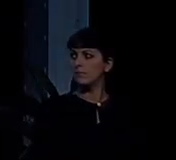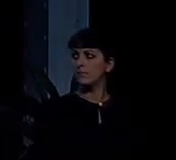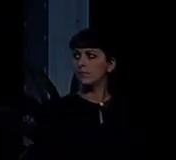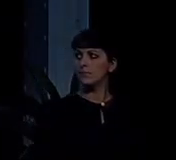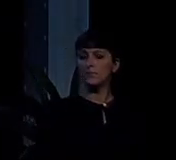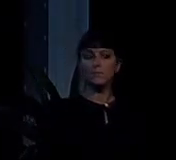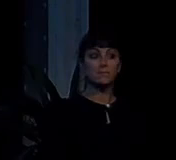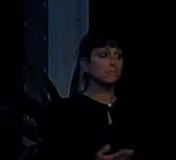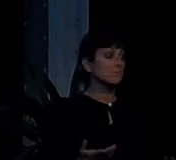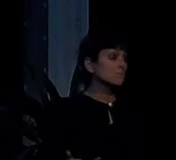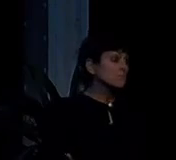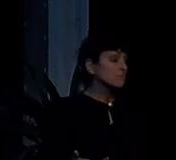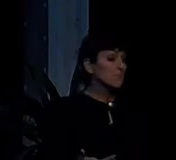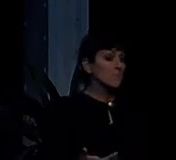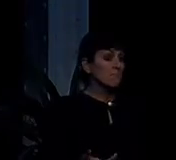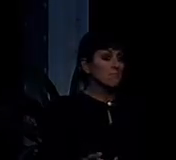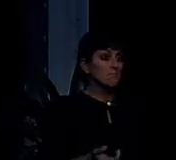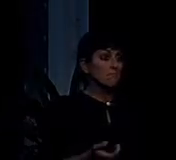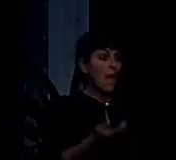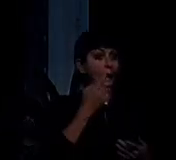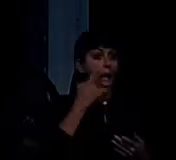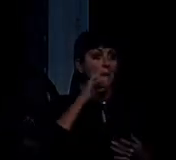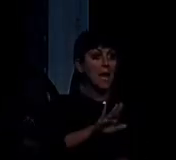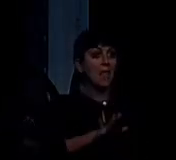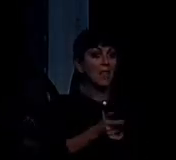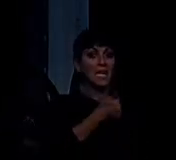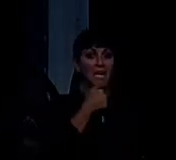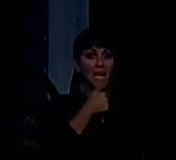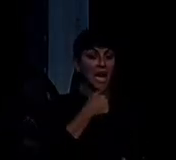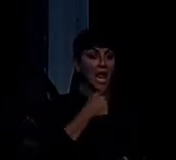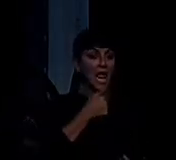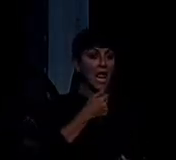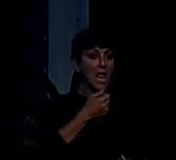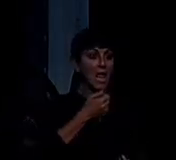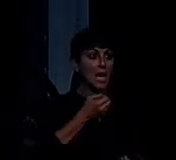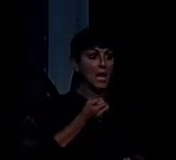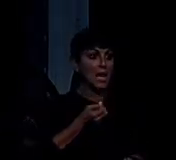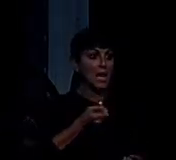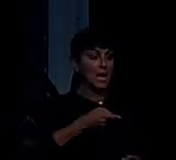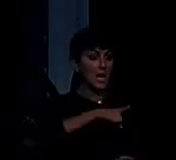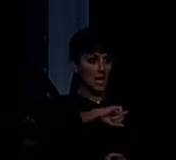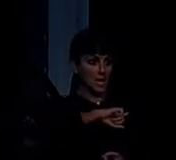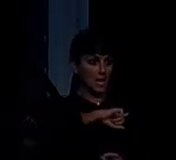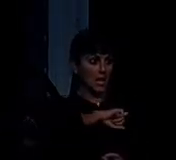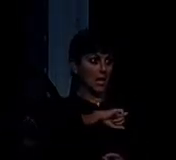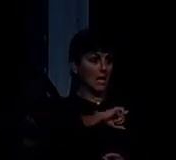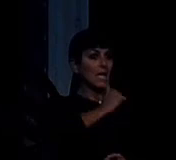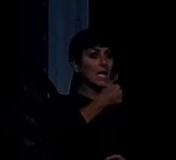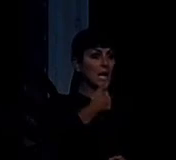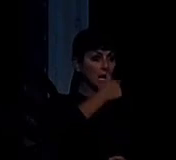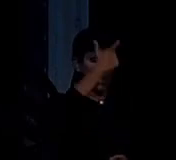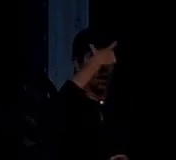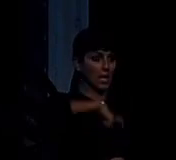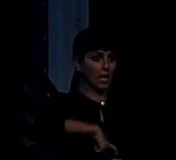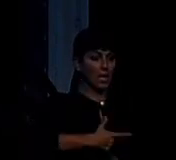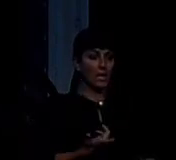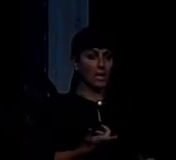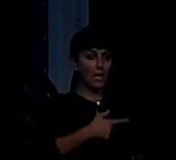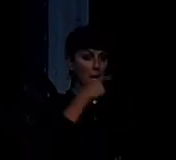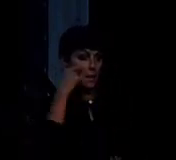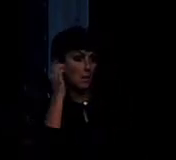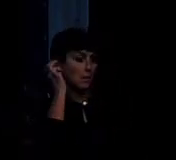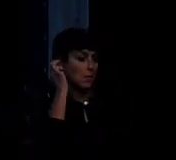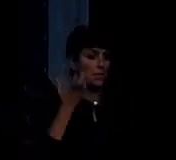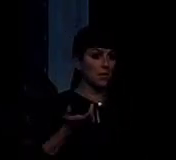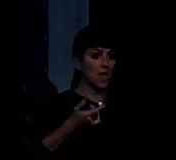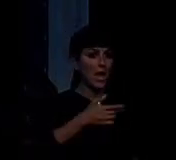No sé, ¿quién es el sujeto que recibe la amenaza? ¿Quién es el sujeto que tiene miedo? ¿No? Dice, queremos la libertad de salir a